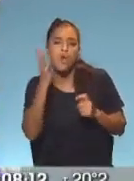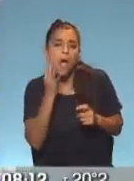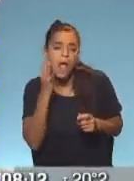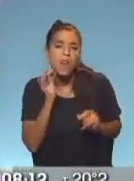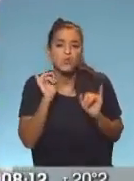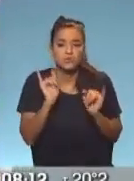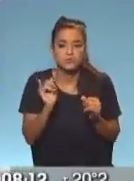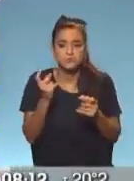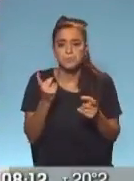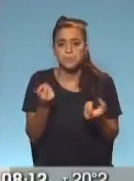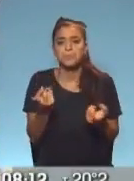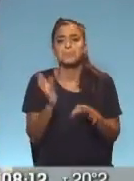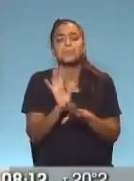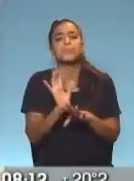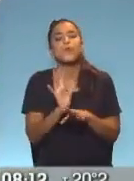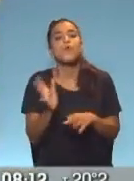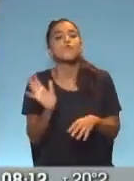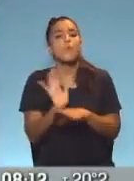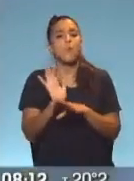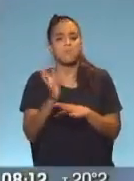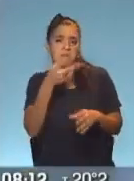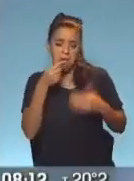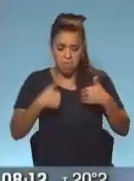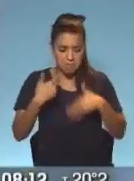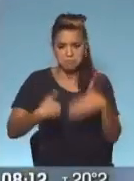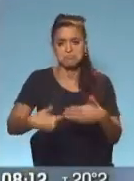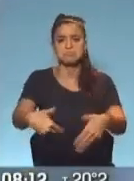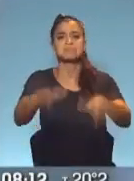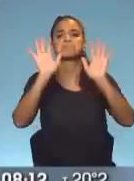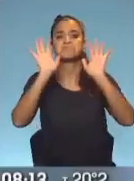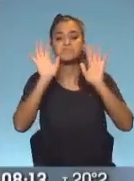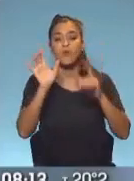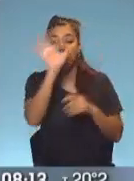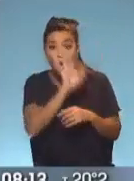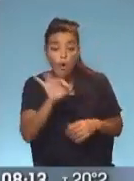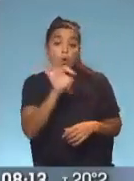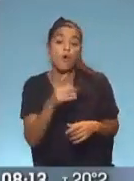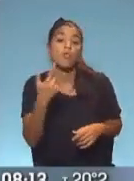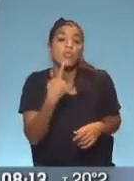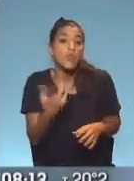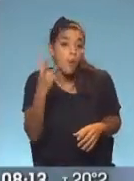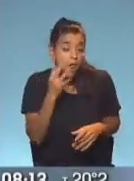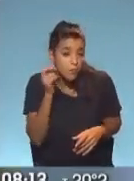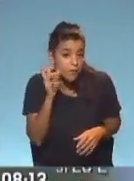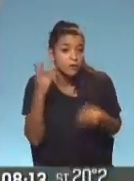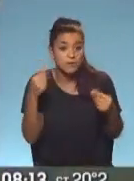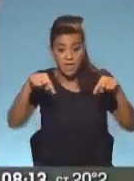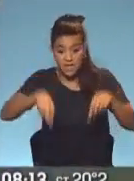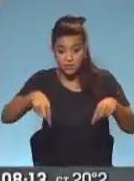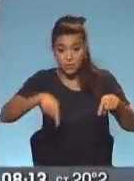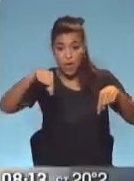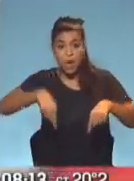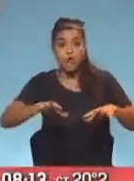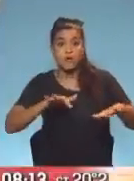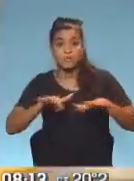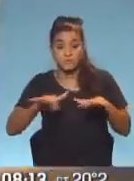previas y nos hagamos como que no pasó nada. O tal vez, digo, una hipótesis peor, esto que está